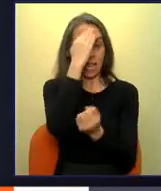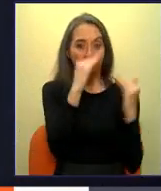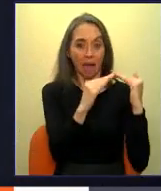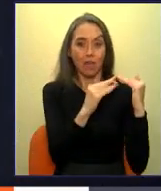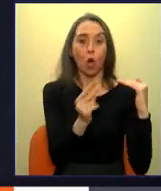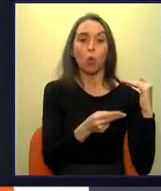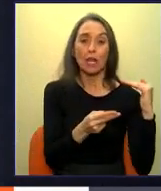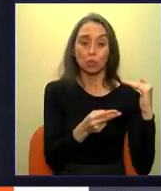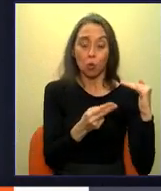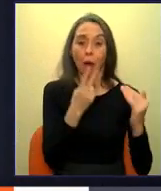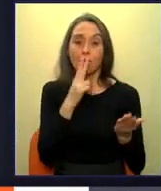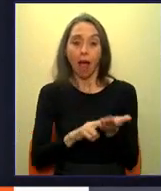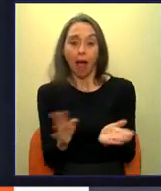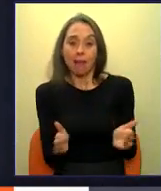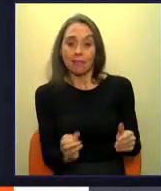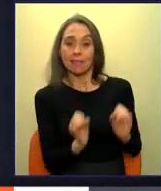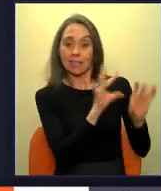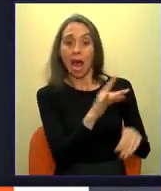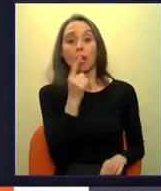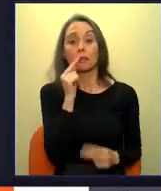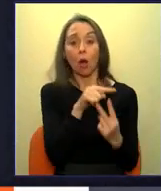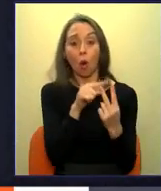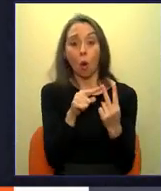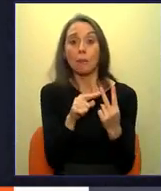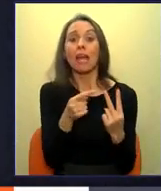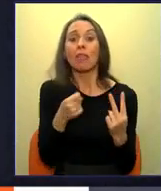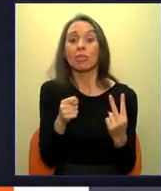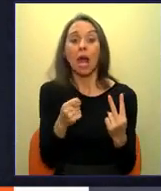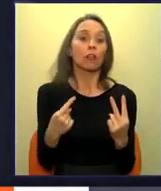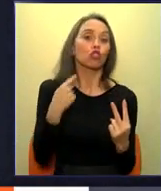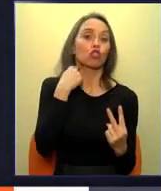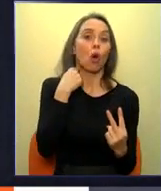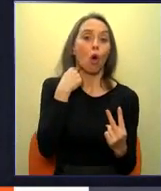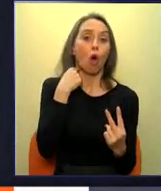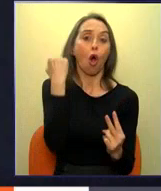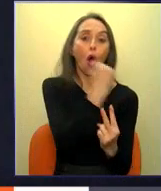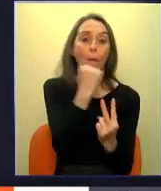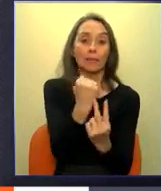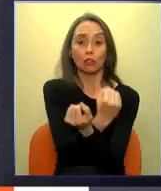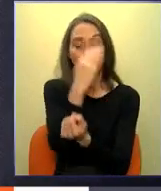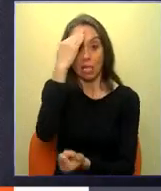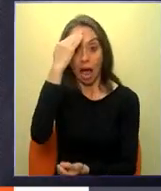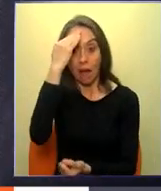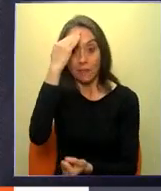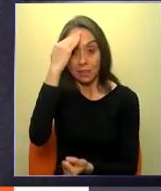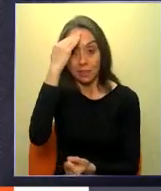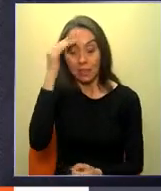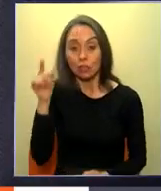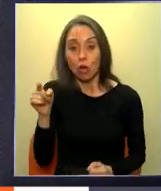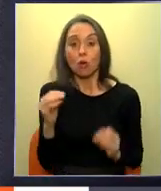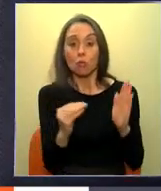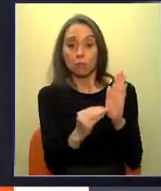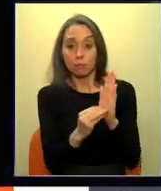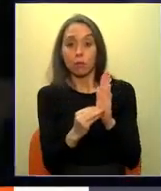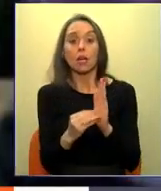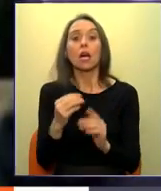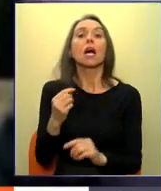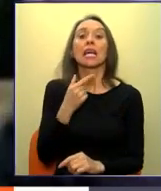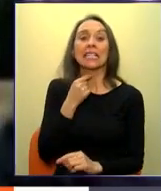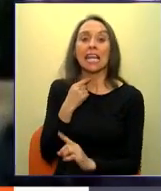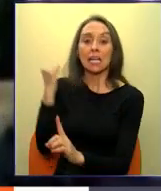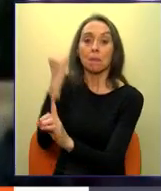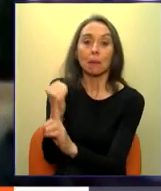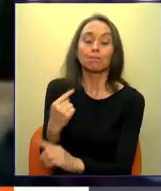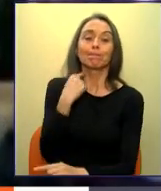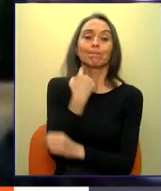Francisco Solar fue formalizado por dos homicidios frustrados contra carabineros, homicidio calificado frustrado contra el exministro y